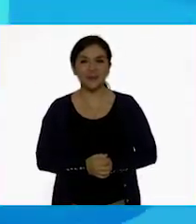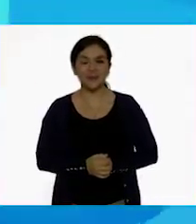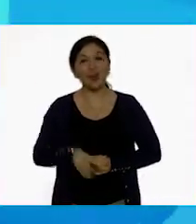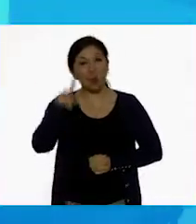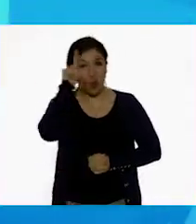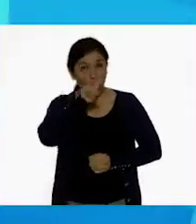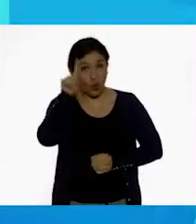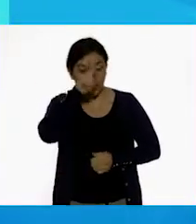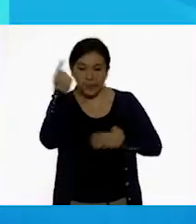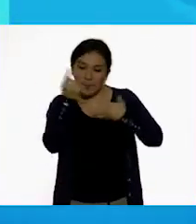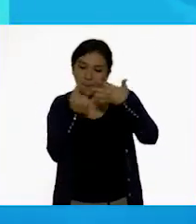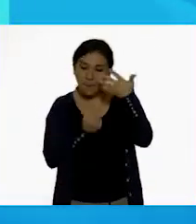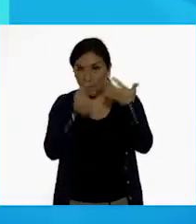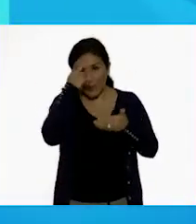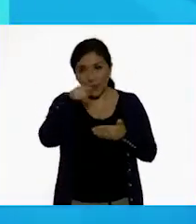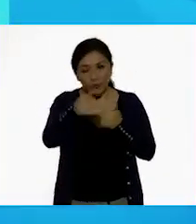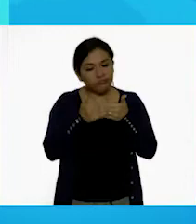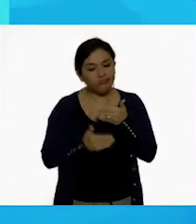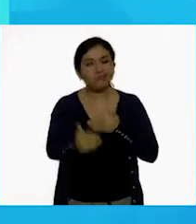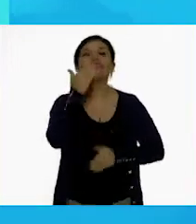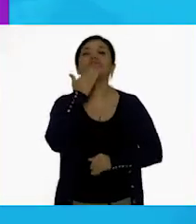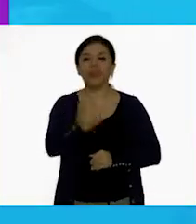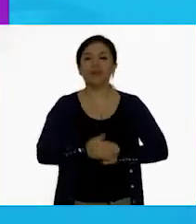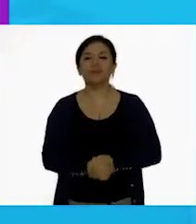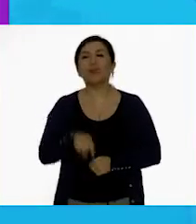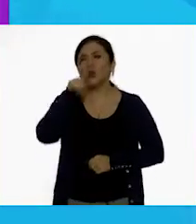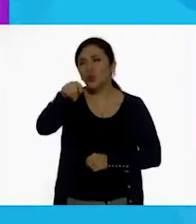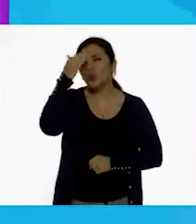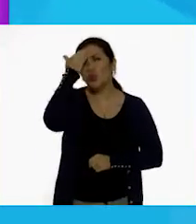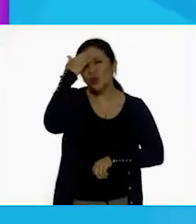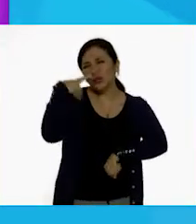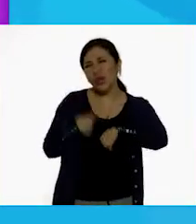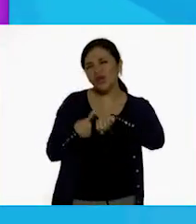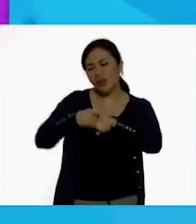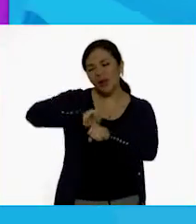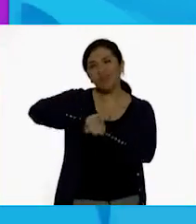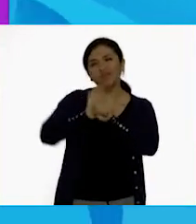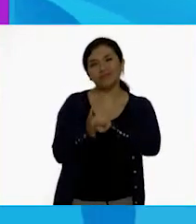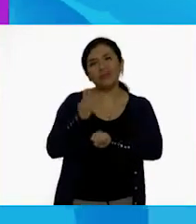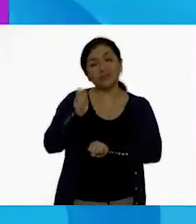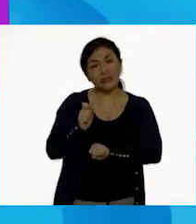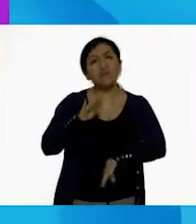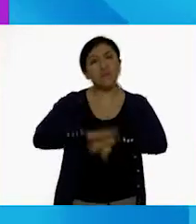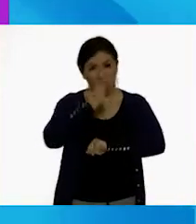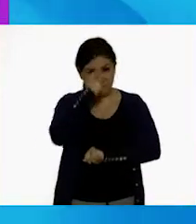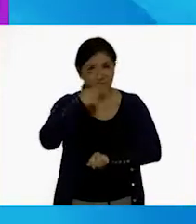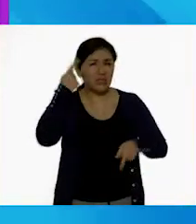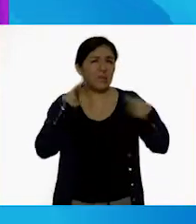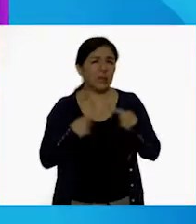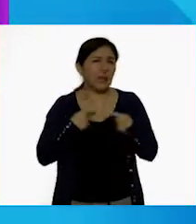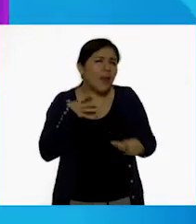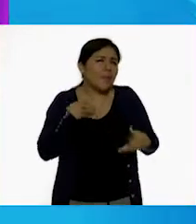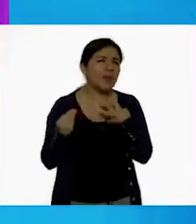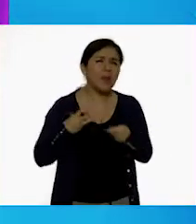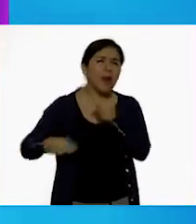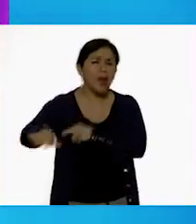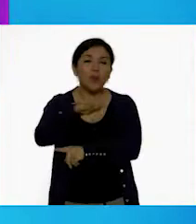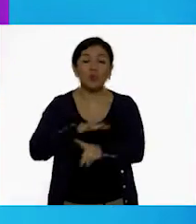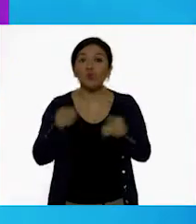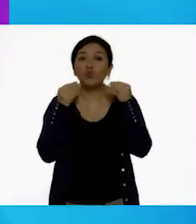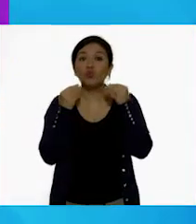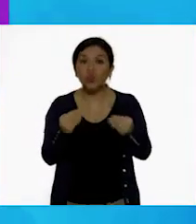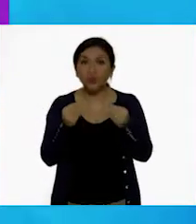Buenas prácticas para seguir adelante. Como todos sabemos, la COVID-19 es una enfermedad que se contagia muy fácilmente entre